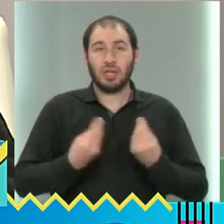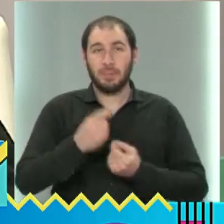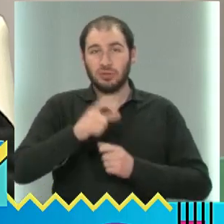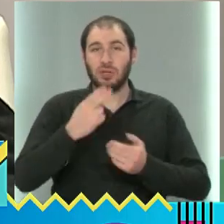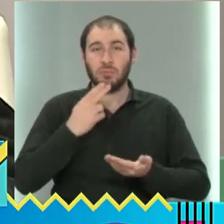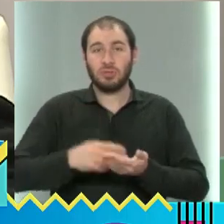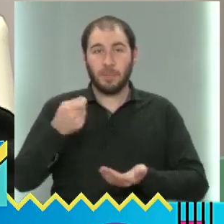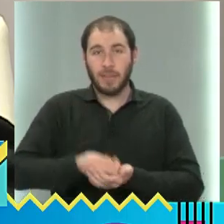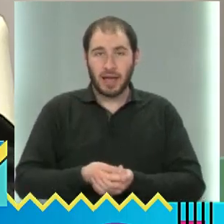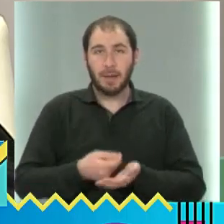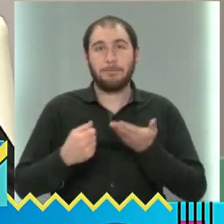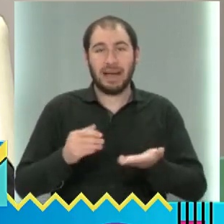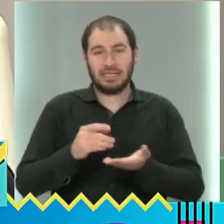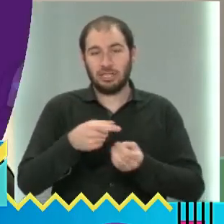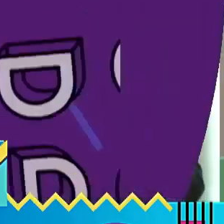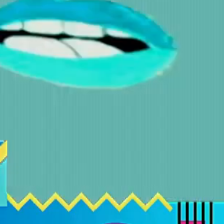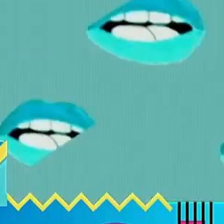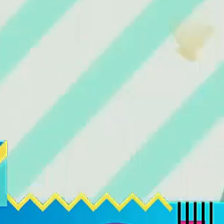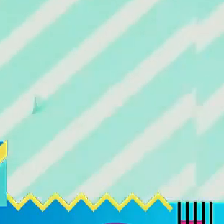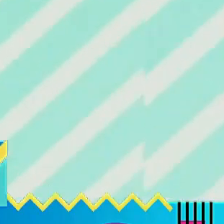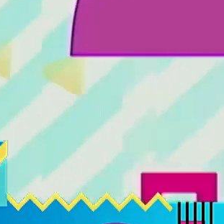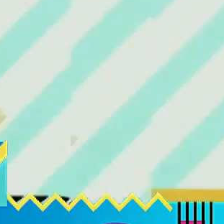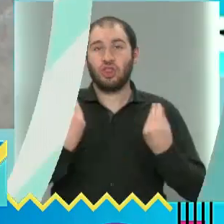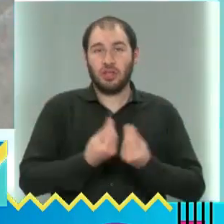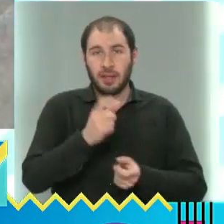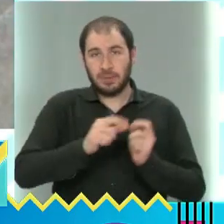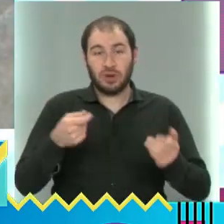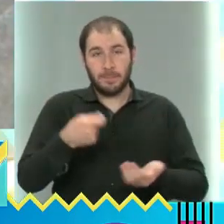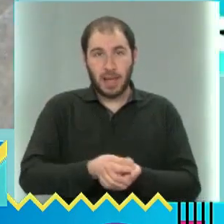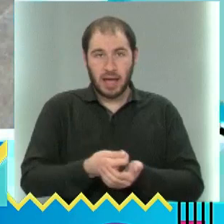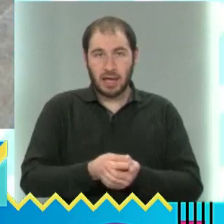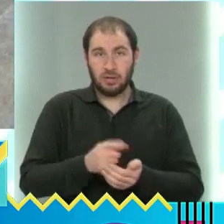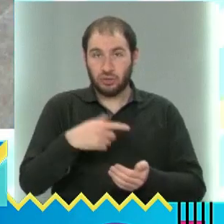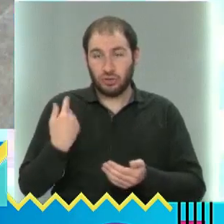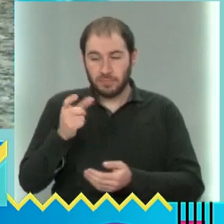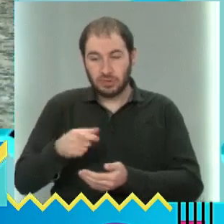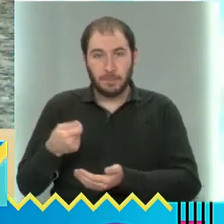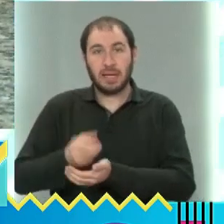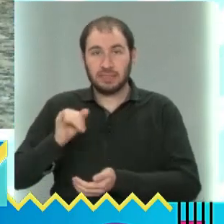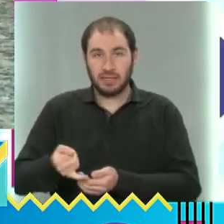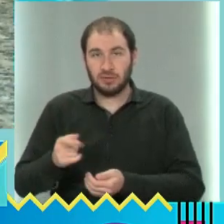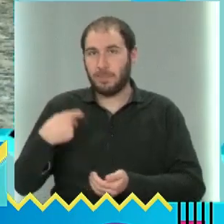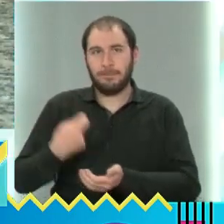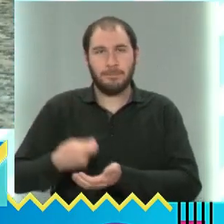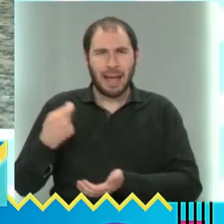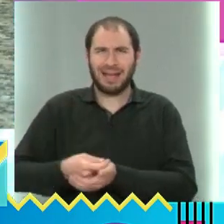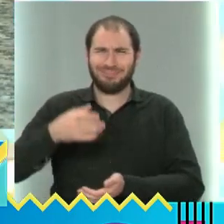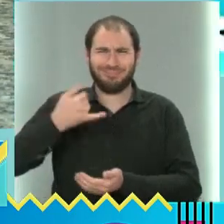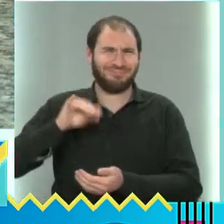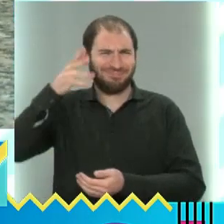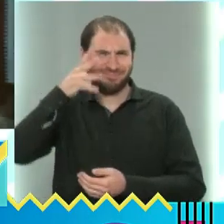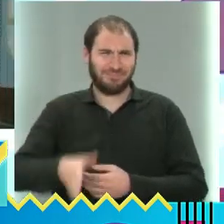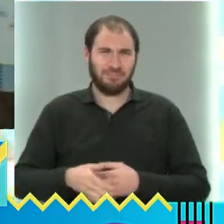paga impuestos, la base de la gente que tiene que pagar impuestos, los que tenemos que pagar impuestos vamos a seguir pagando altísimas